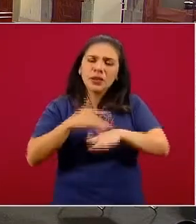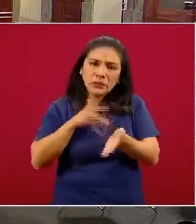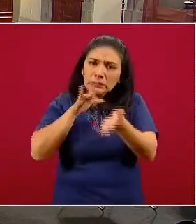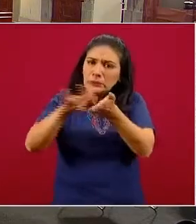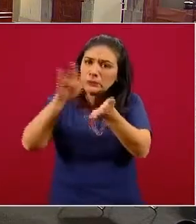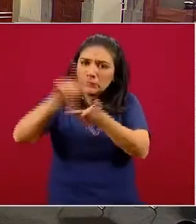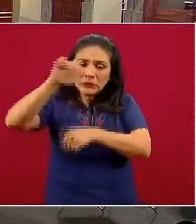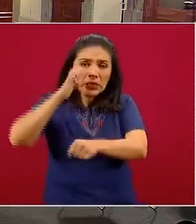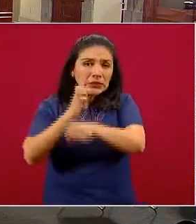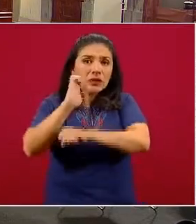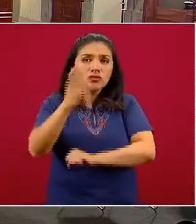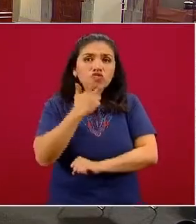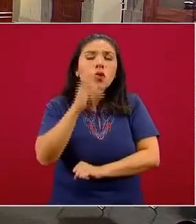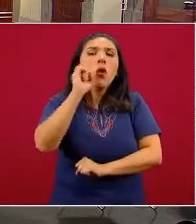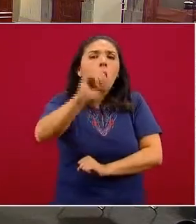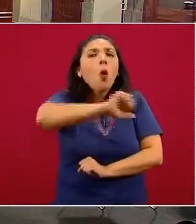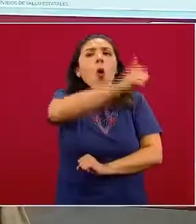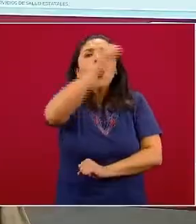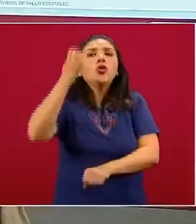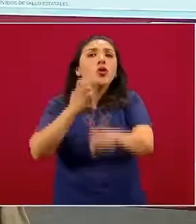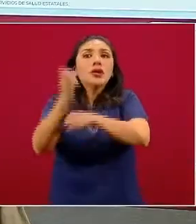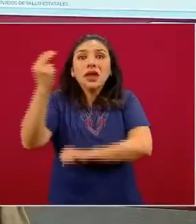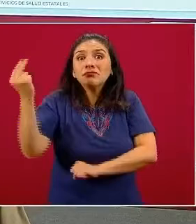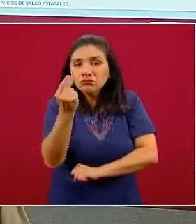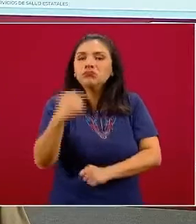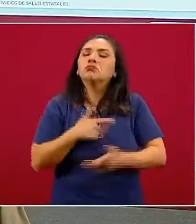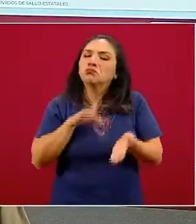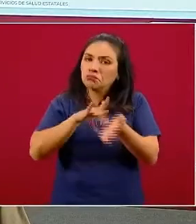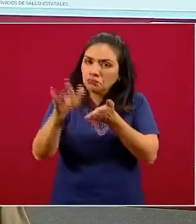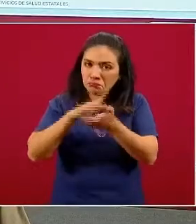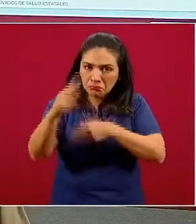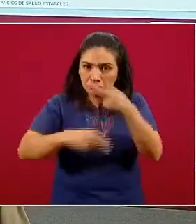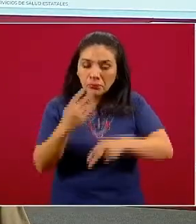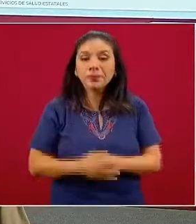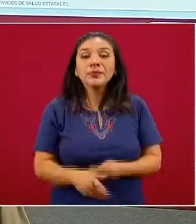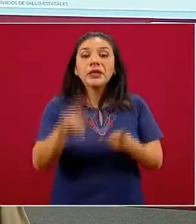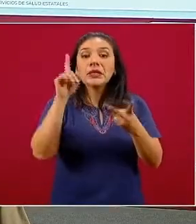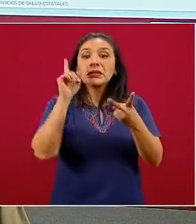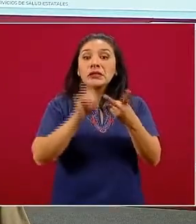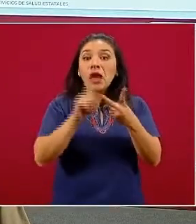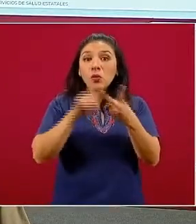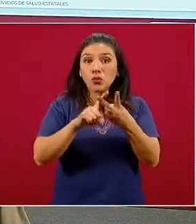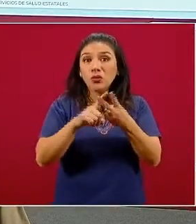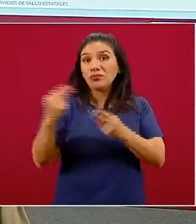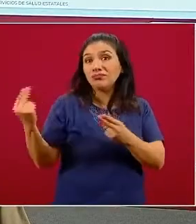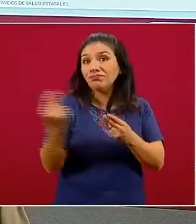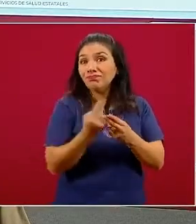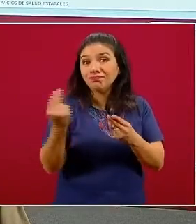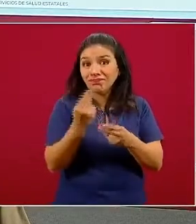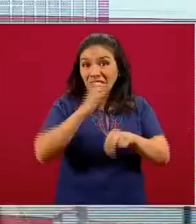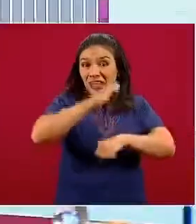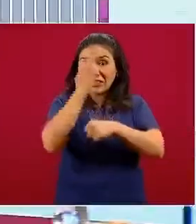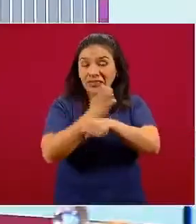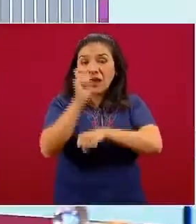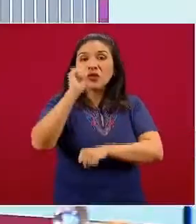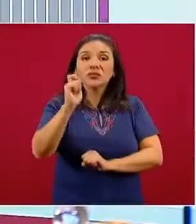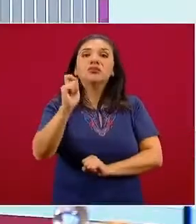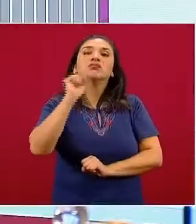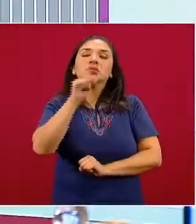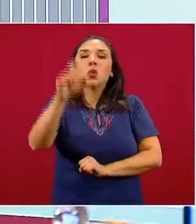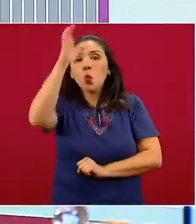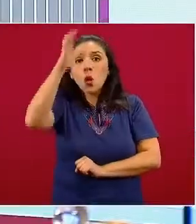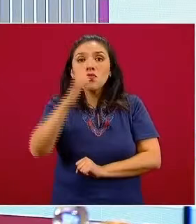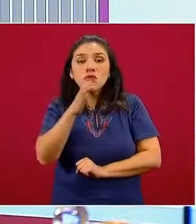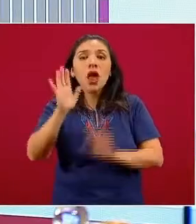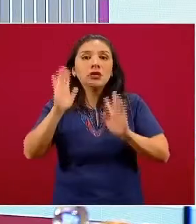estado de Chihuahua o a cualquier otra entidad federativa que lo necesite. La segunda en necesidad, indudablemente será Coahuila. Ya